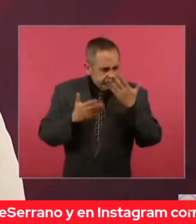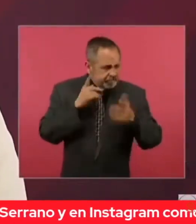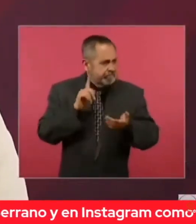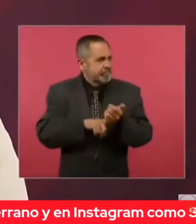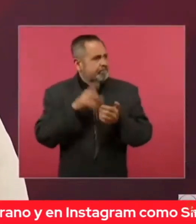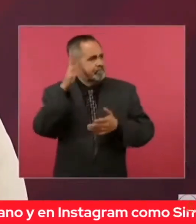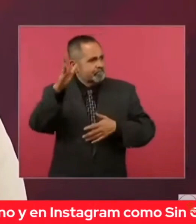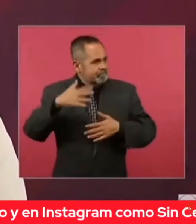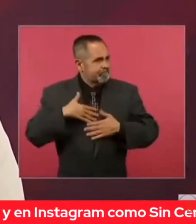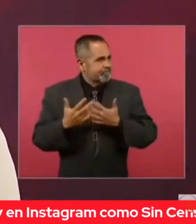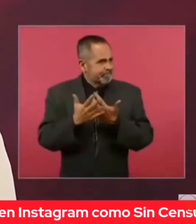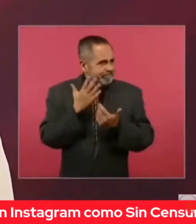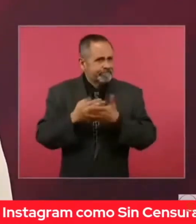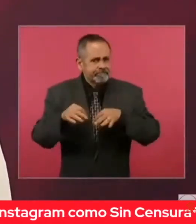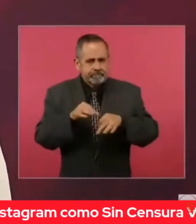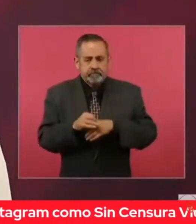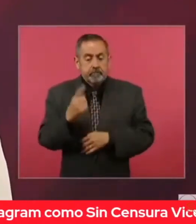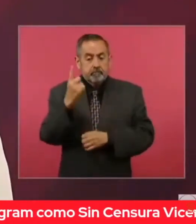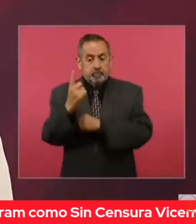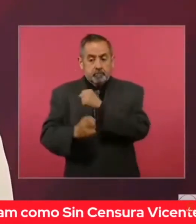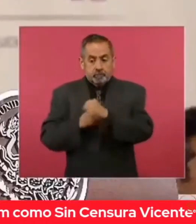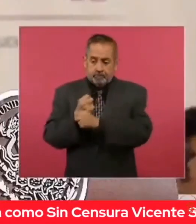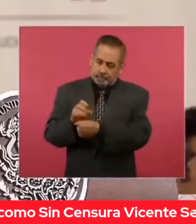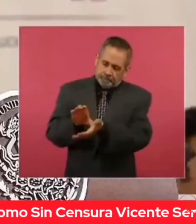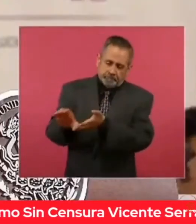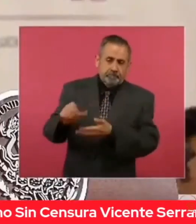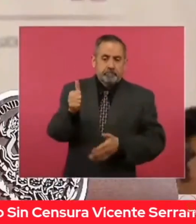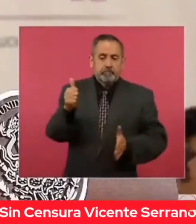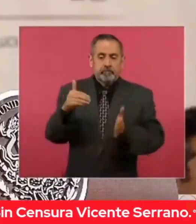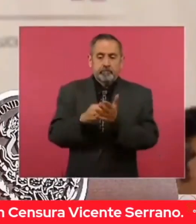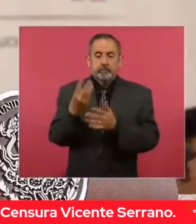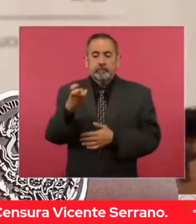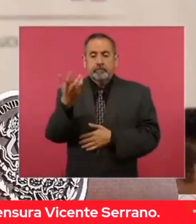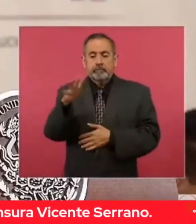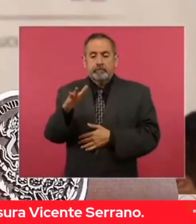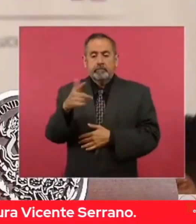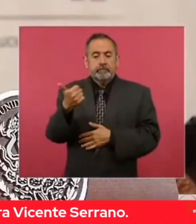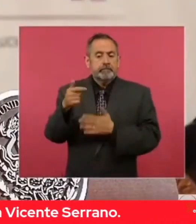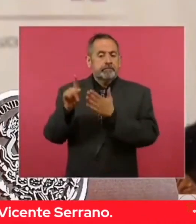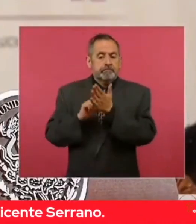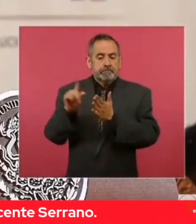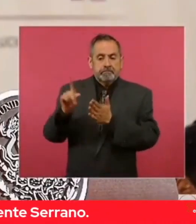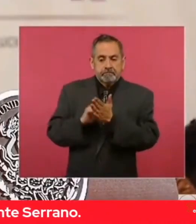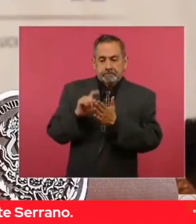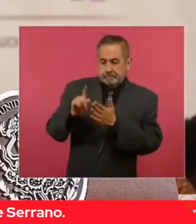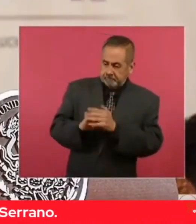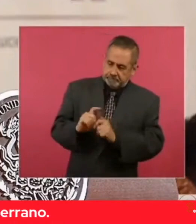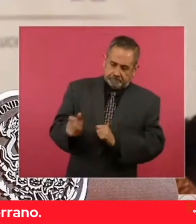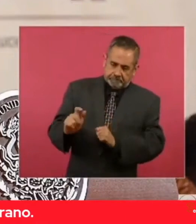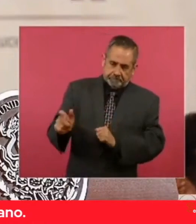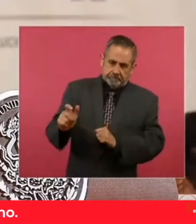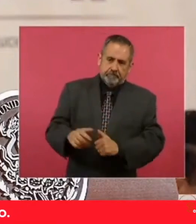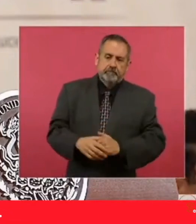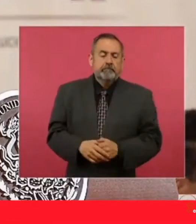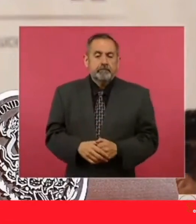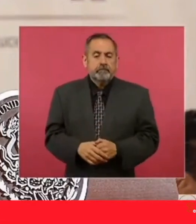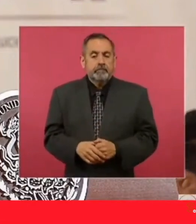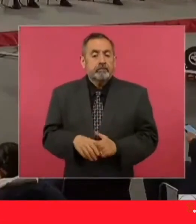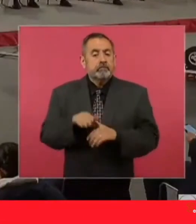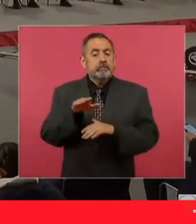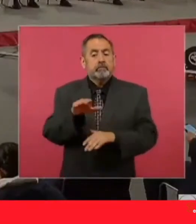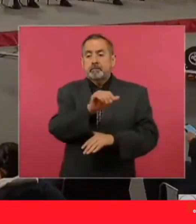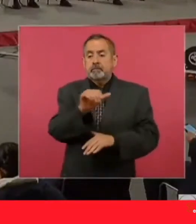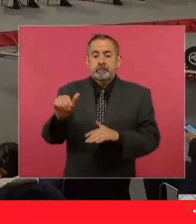para que durante un año con un apoyo de seis mil trescientos diez pesos mensuales. En el caso de vivienda